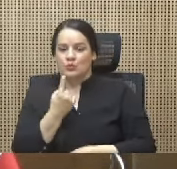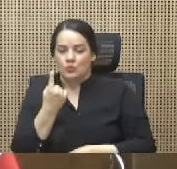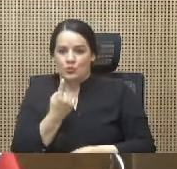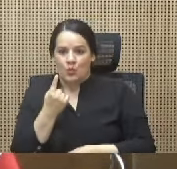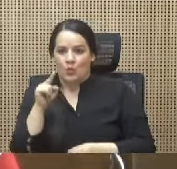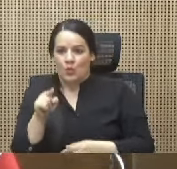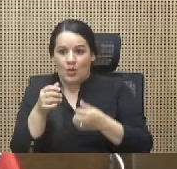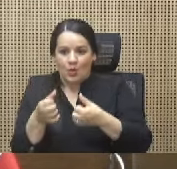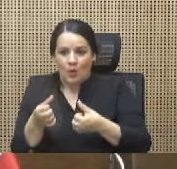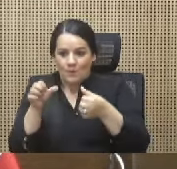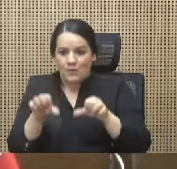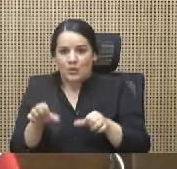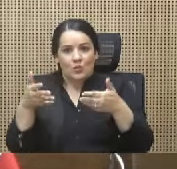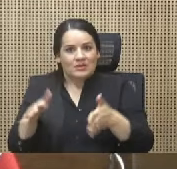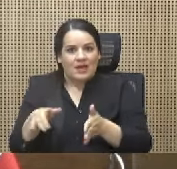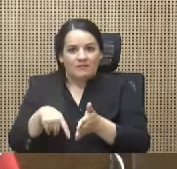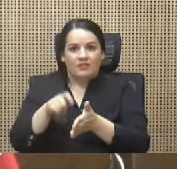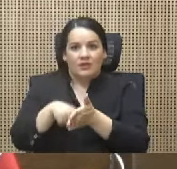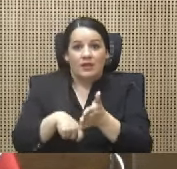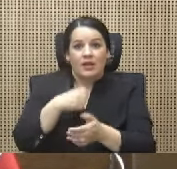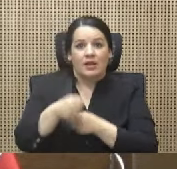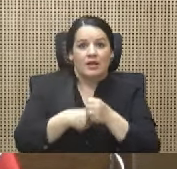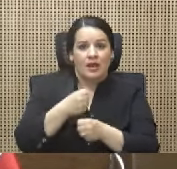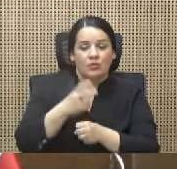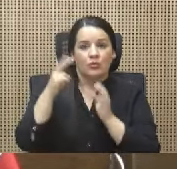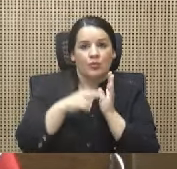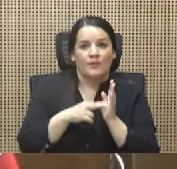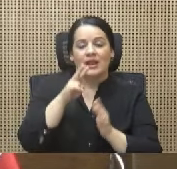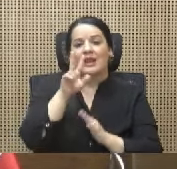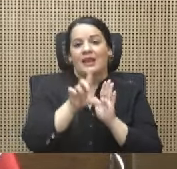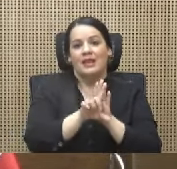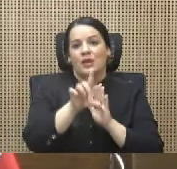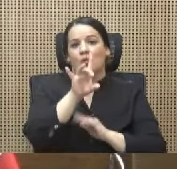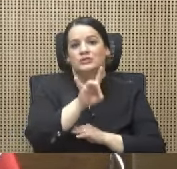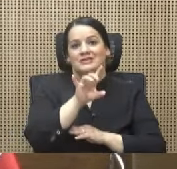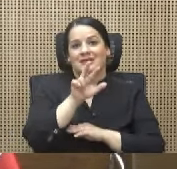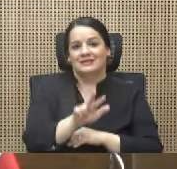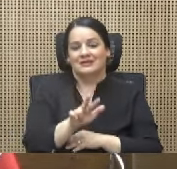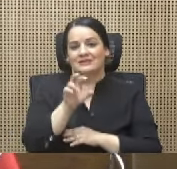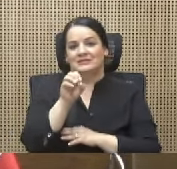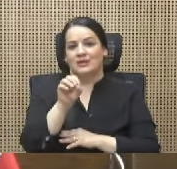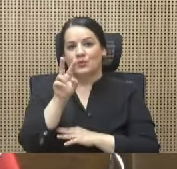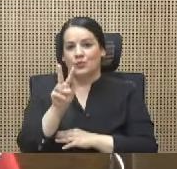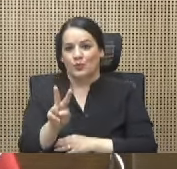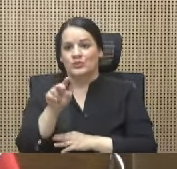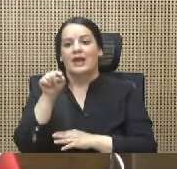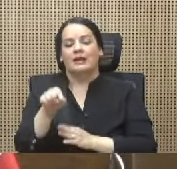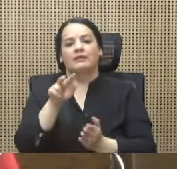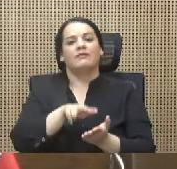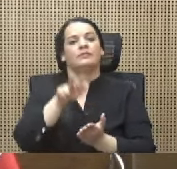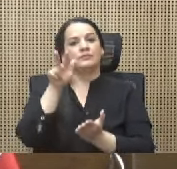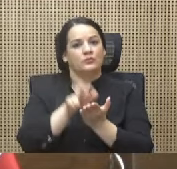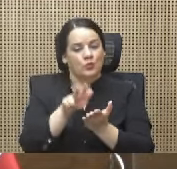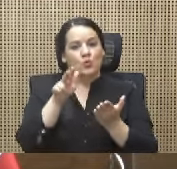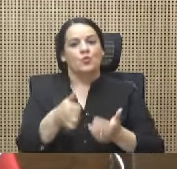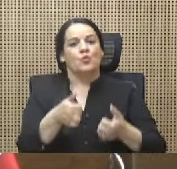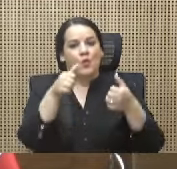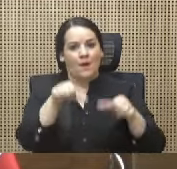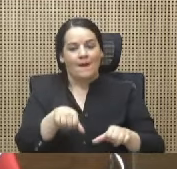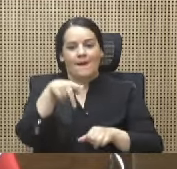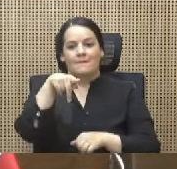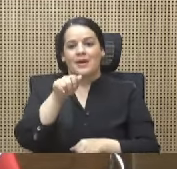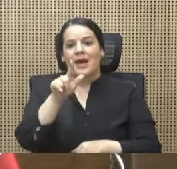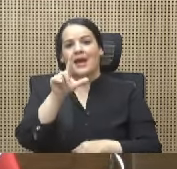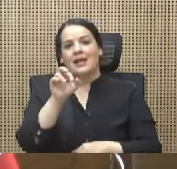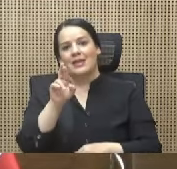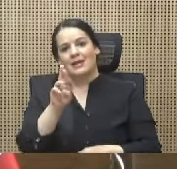el convenio que hemos firmado en el año 2000, en la ley 8302, donde ratificamos el convenio de Palermo, que